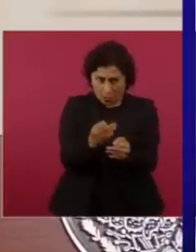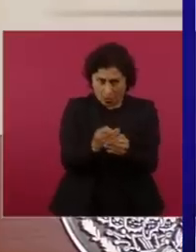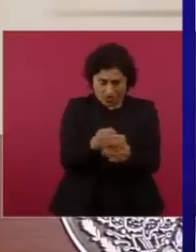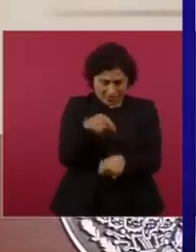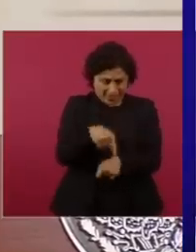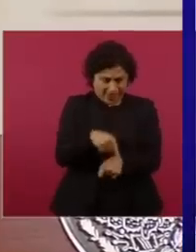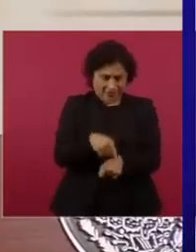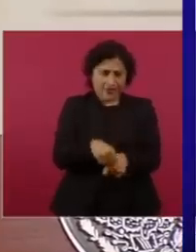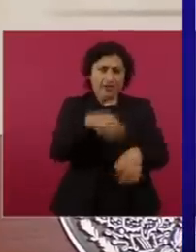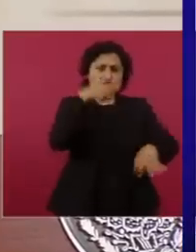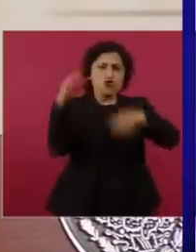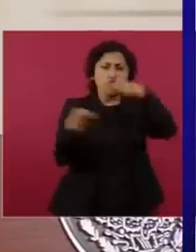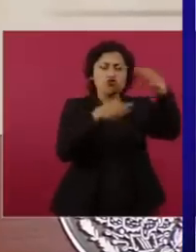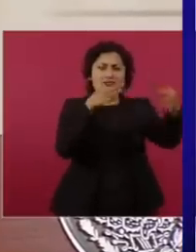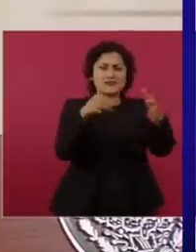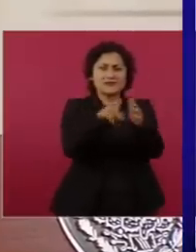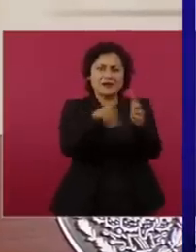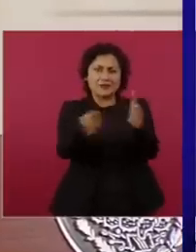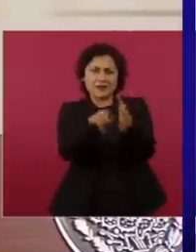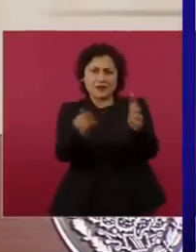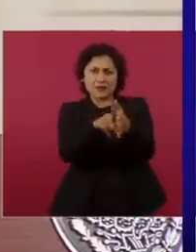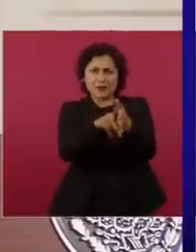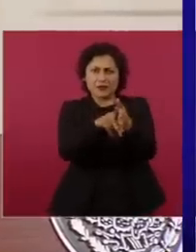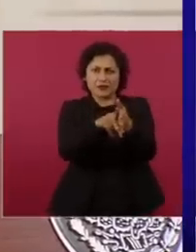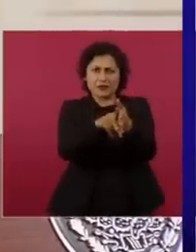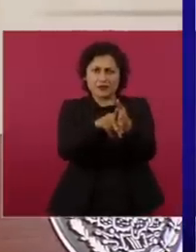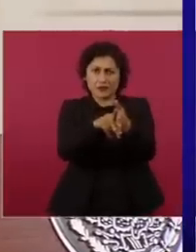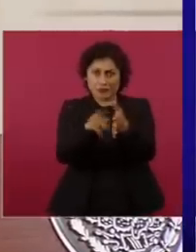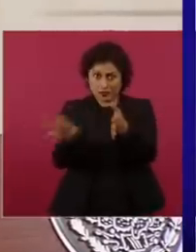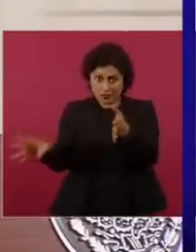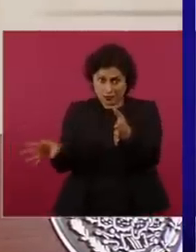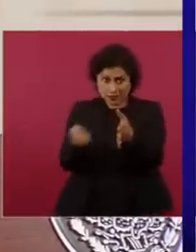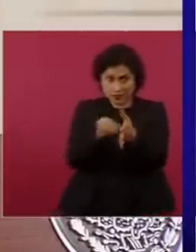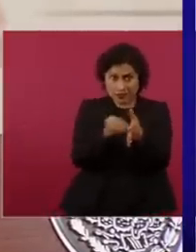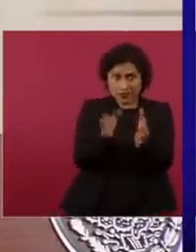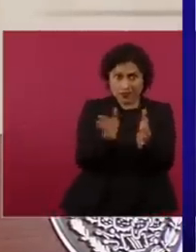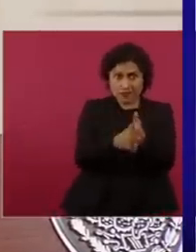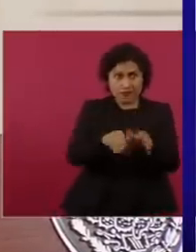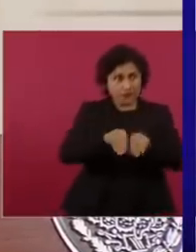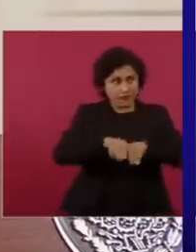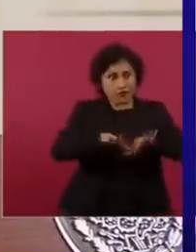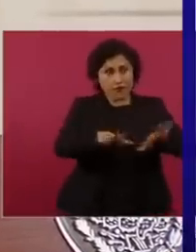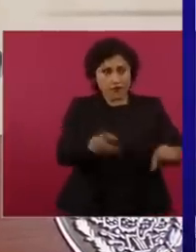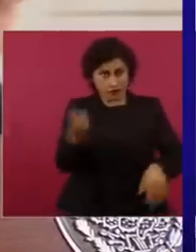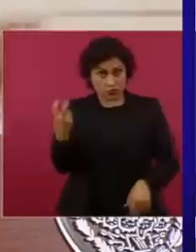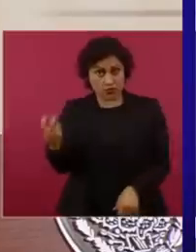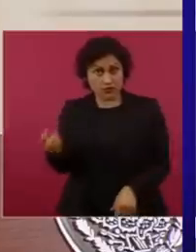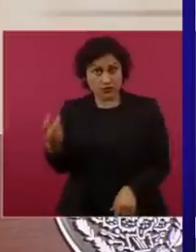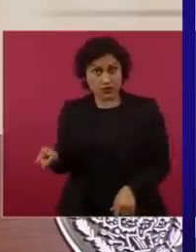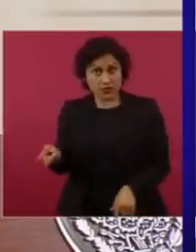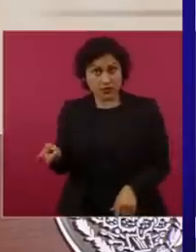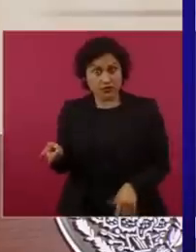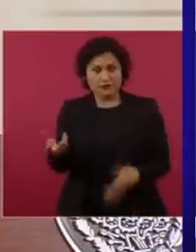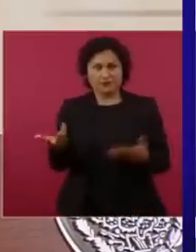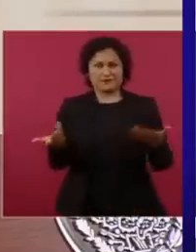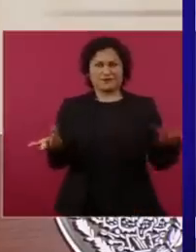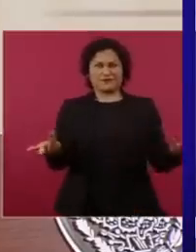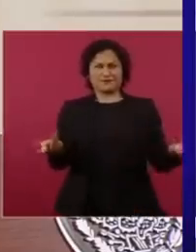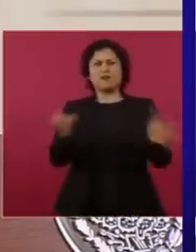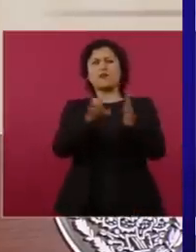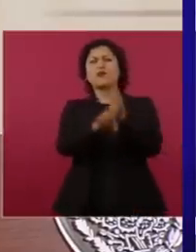no todos desde luego, de México, han publicado el Reforma de